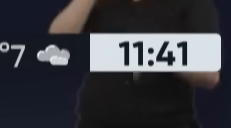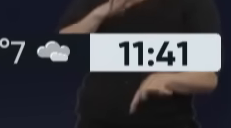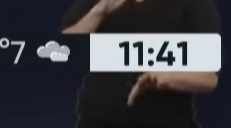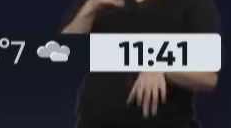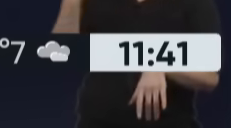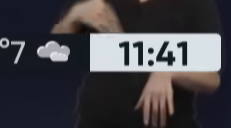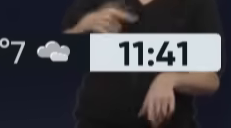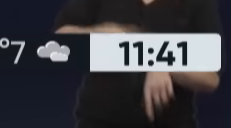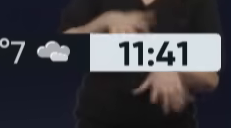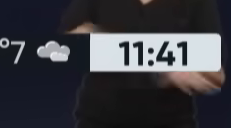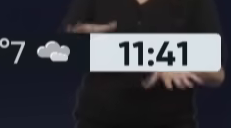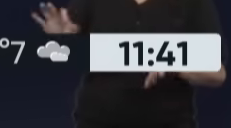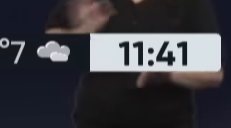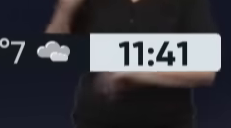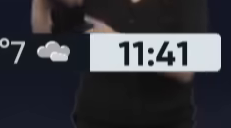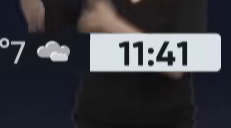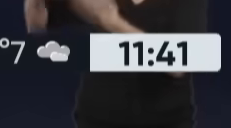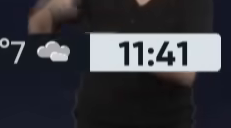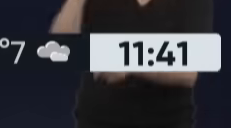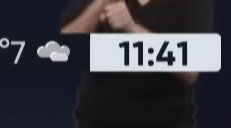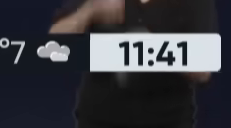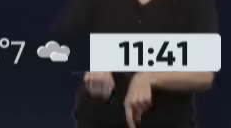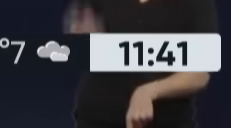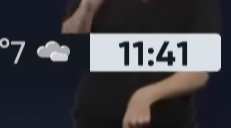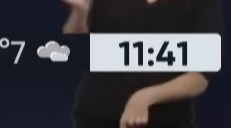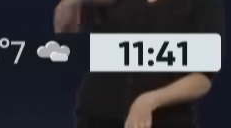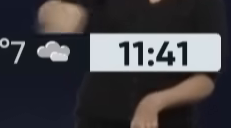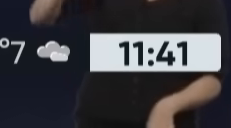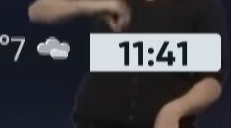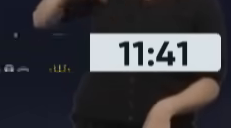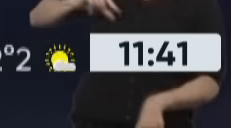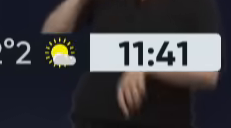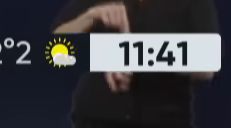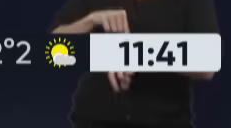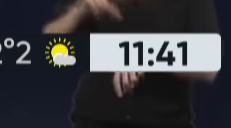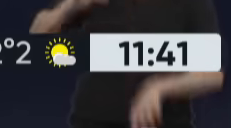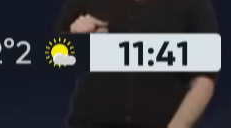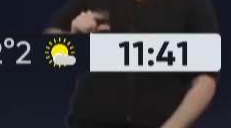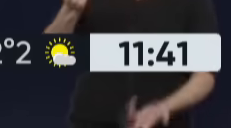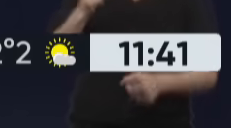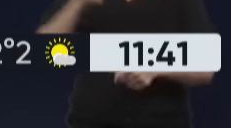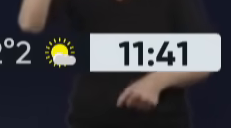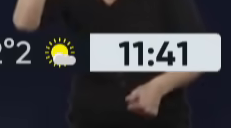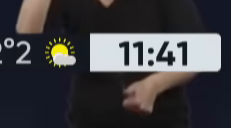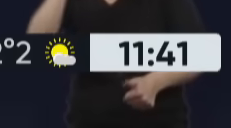hace mucho tiempo los médicos deberían ganar más, los policías deberían ganar